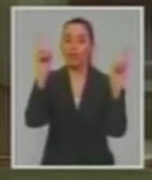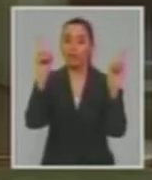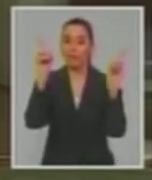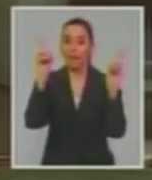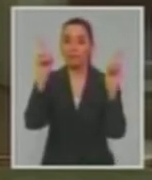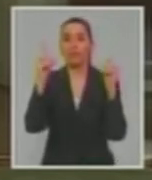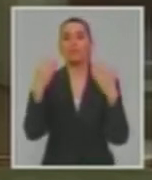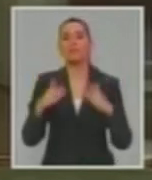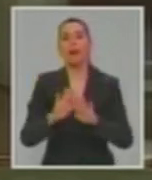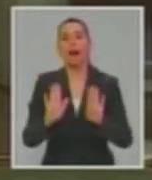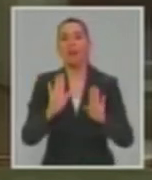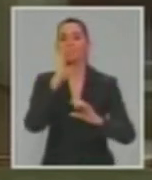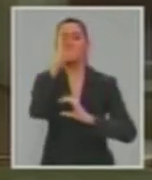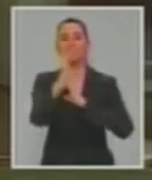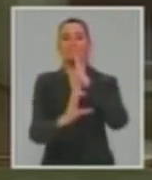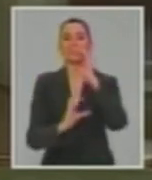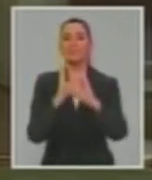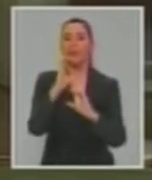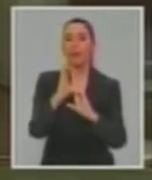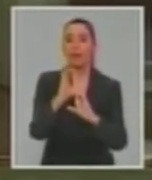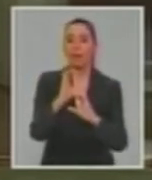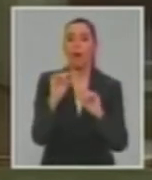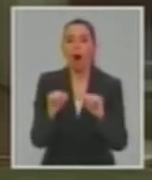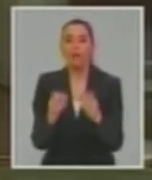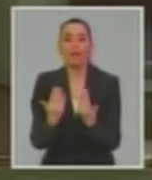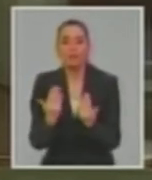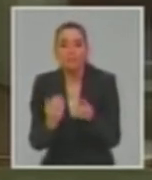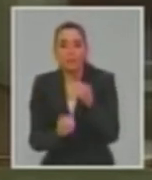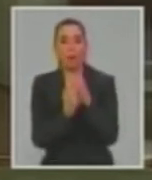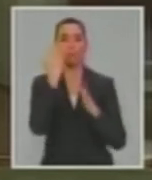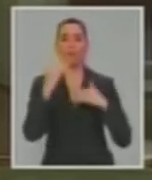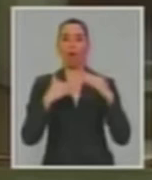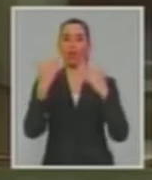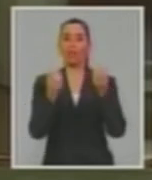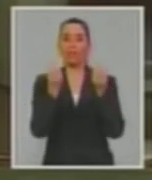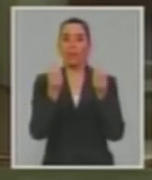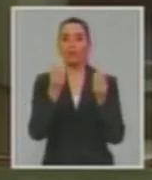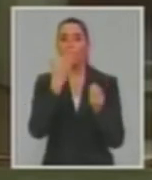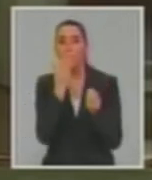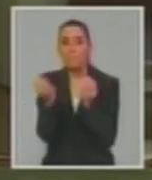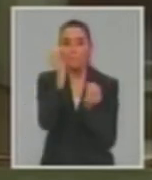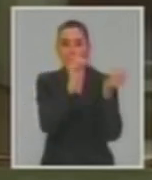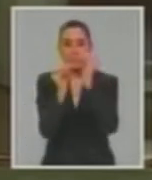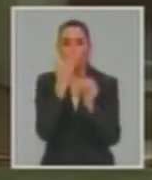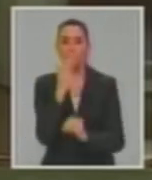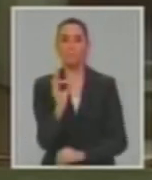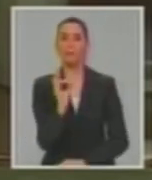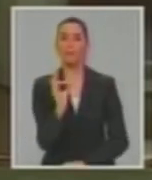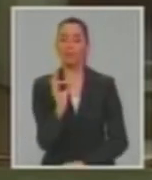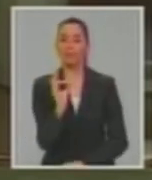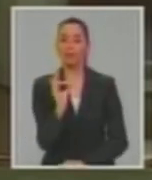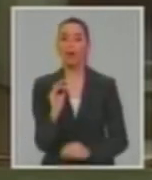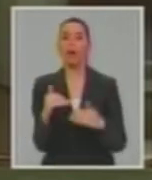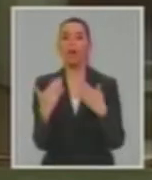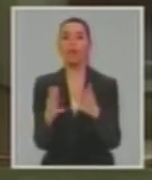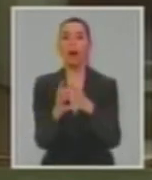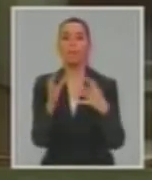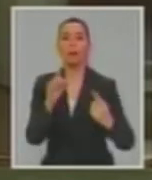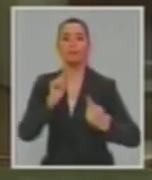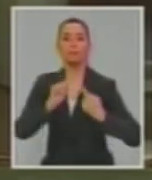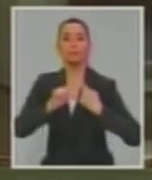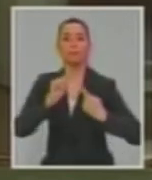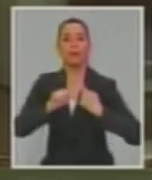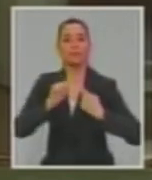ya cumplió su ciclo y hoy día requiere modernizaciones y perfeccionamientos que otorguen una mayor